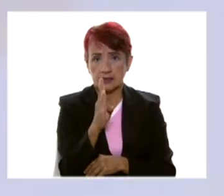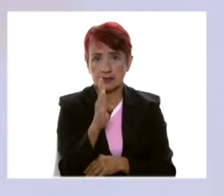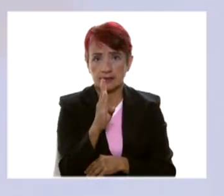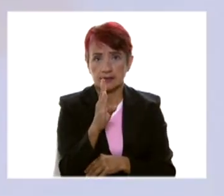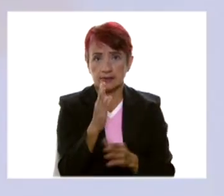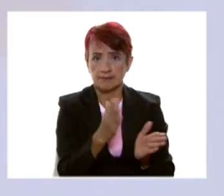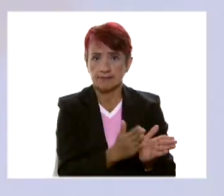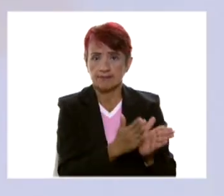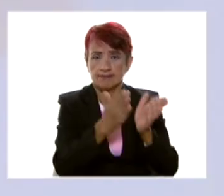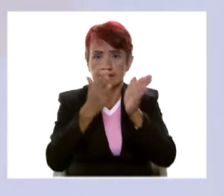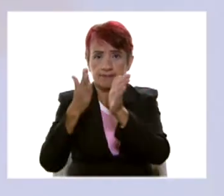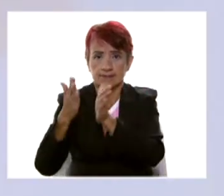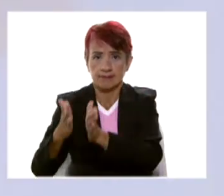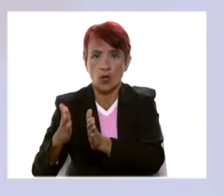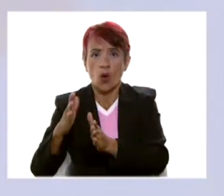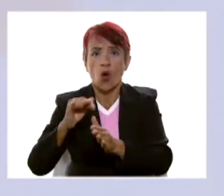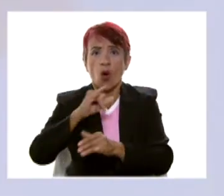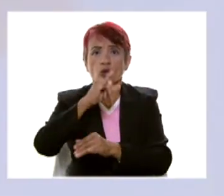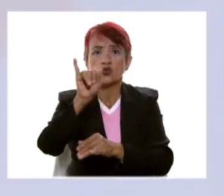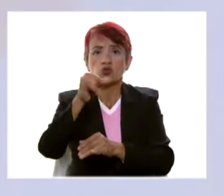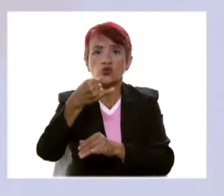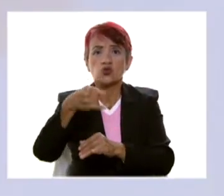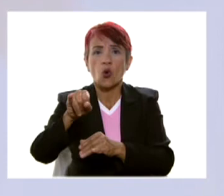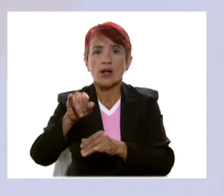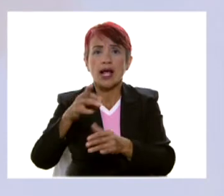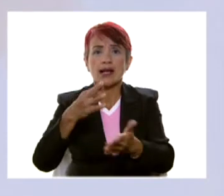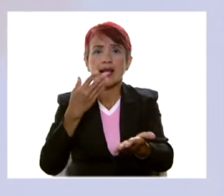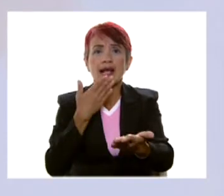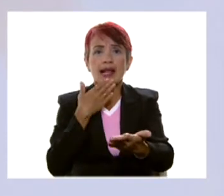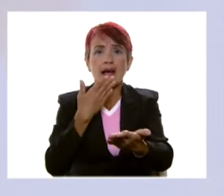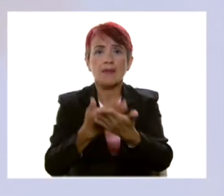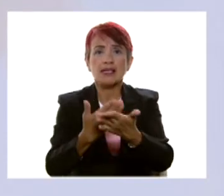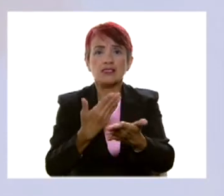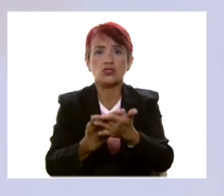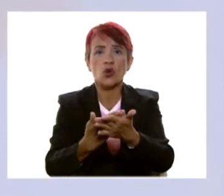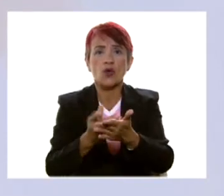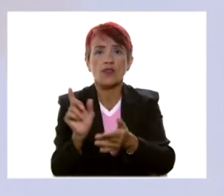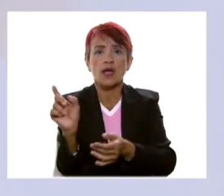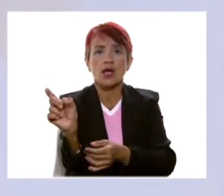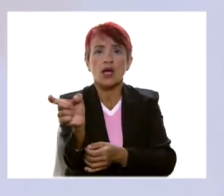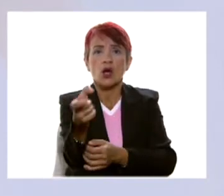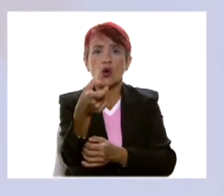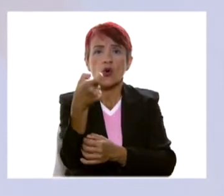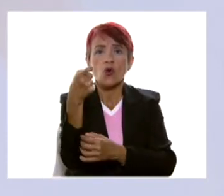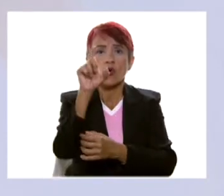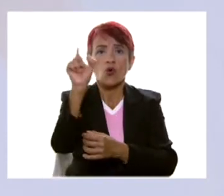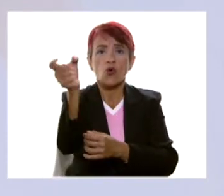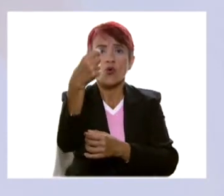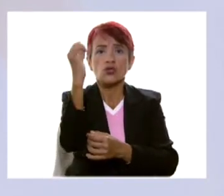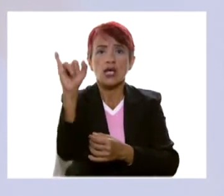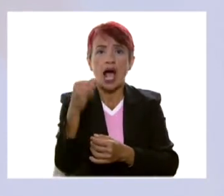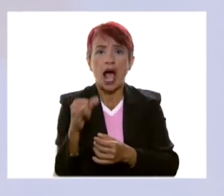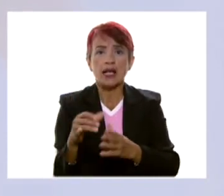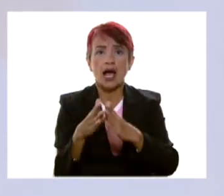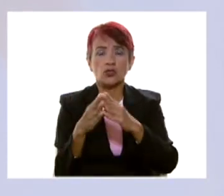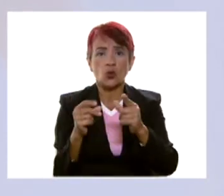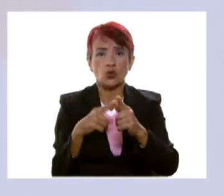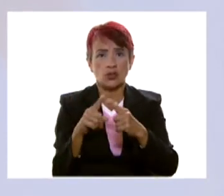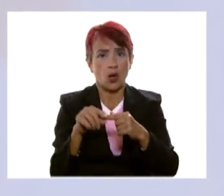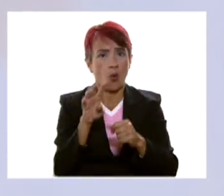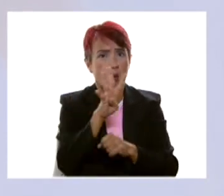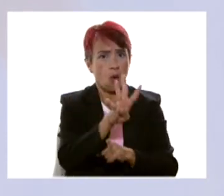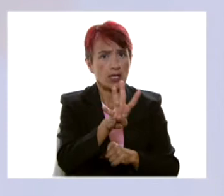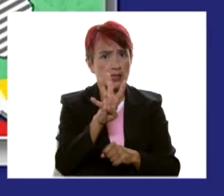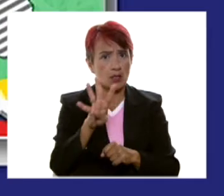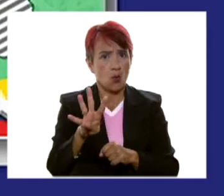zona de reclamación de Guyana. Nosotros vamos a observar un mapa, son aproximadamente 40, 44